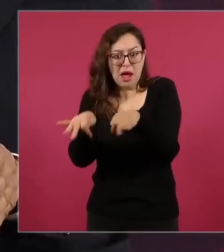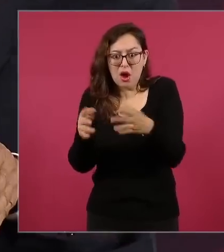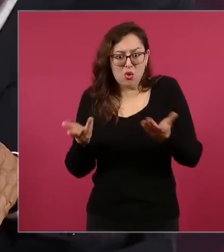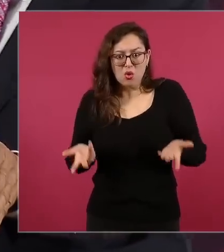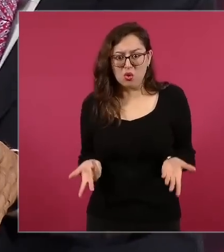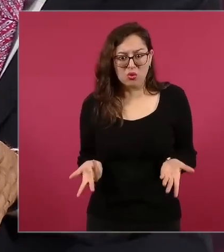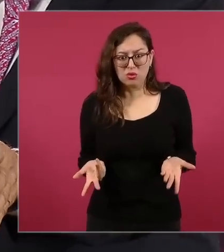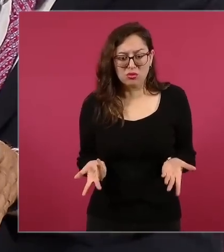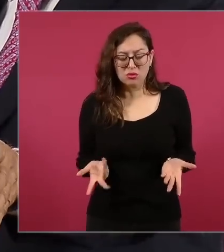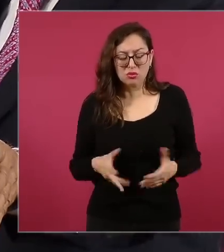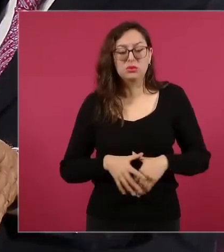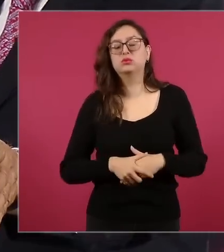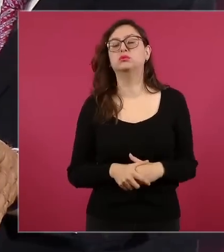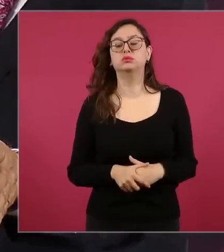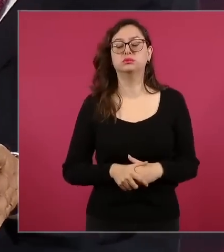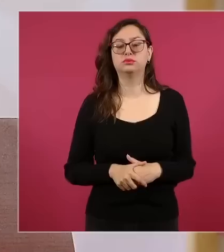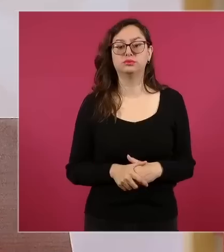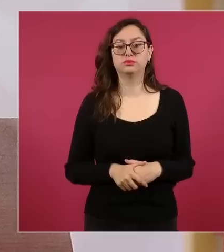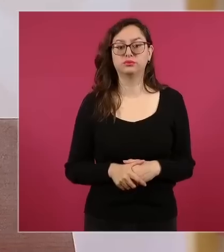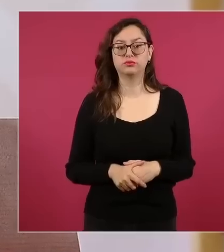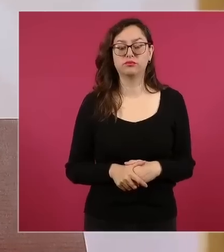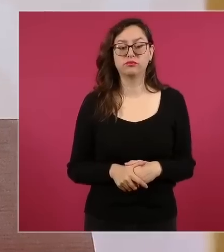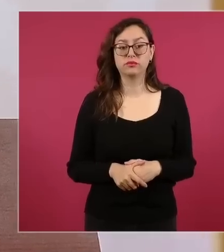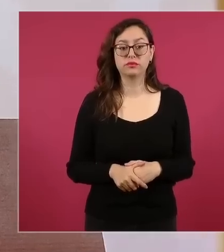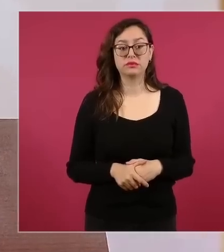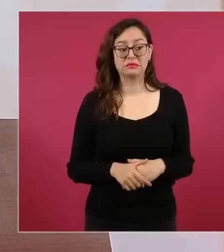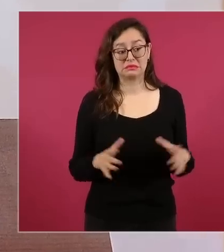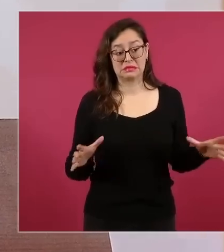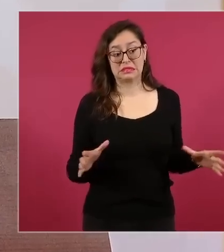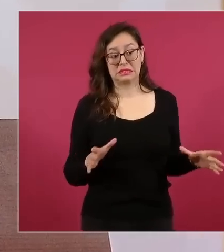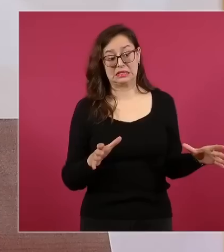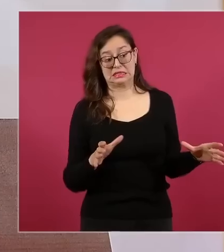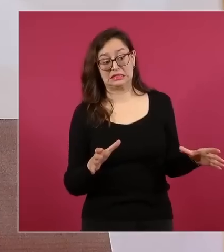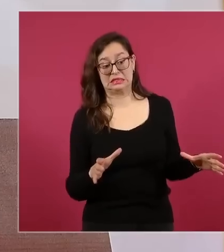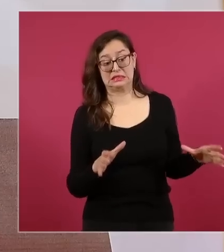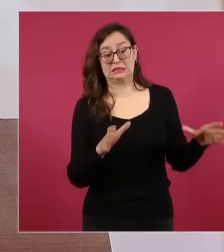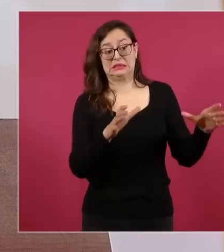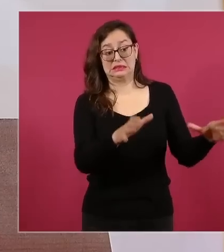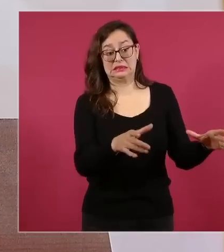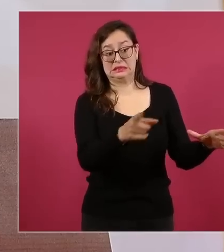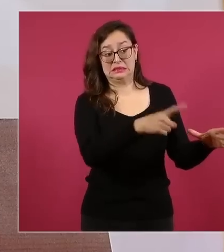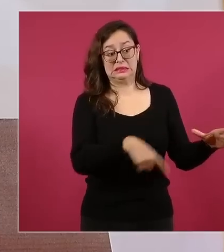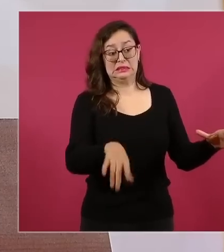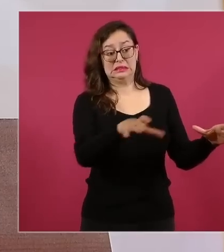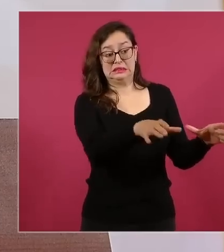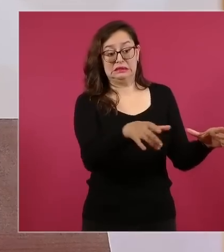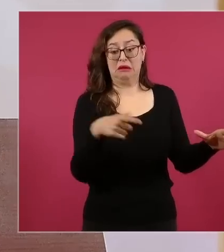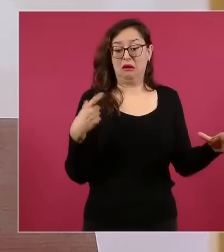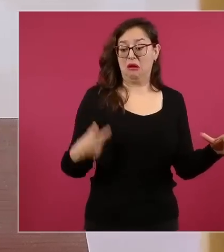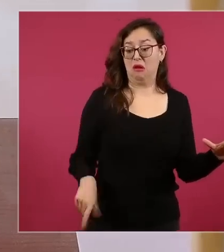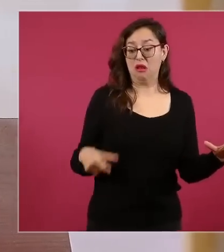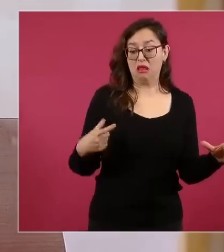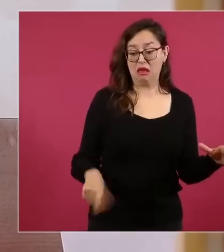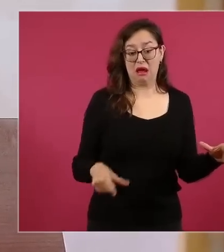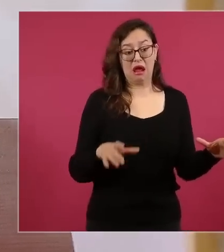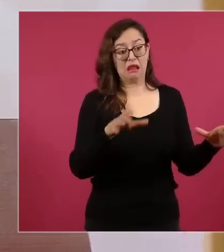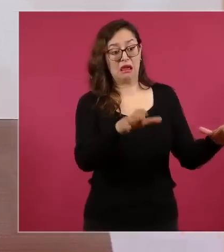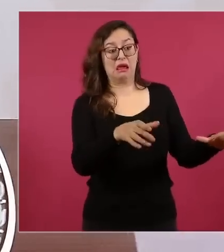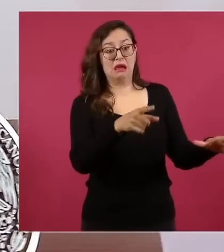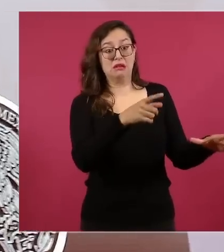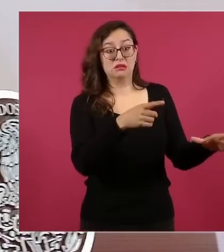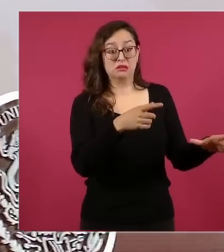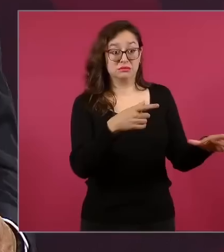también los oligarcas que se sentían los dueños de México y sus